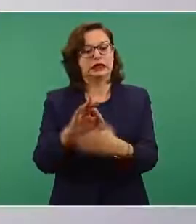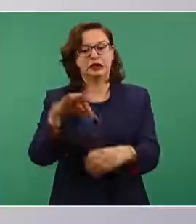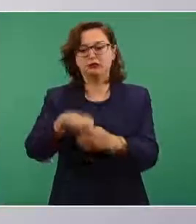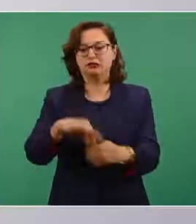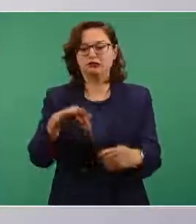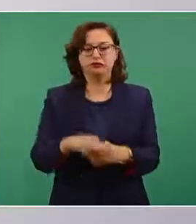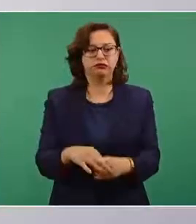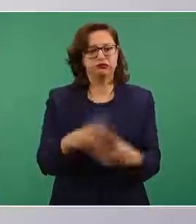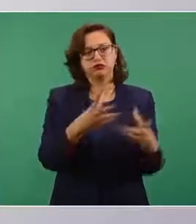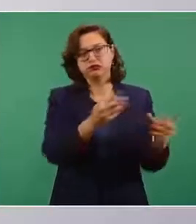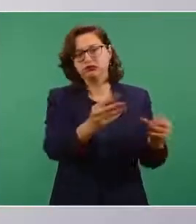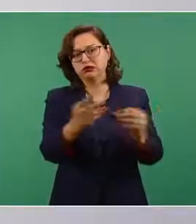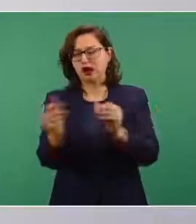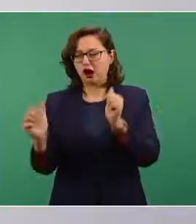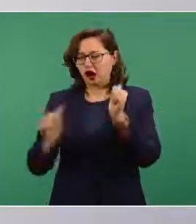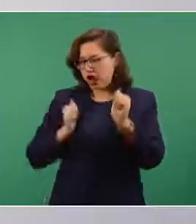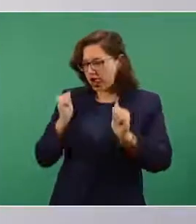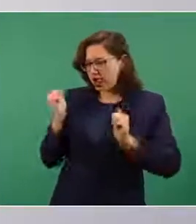Entonces,